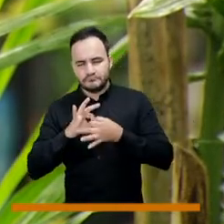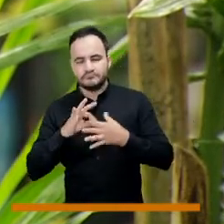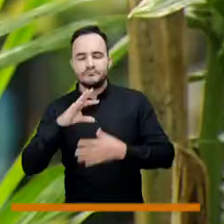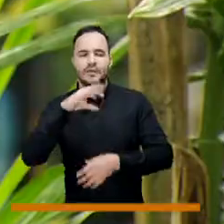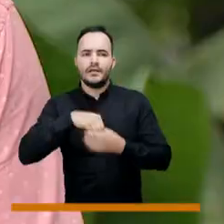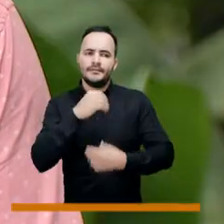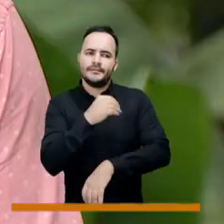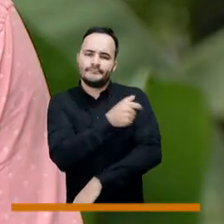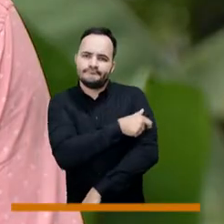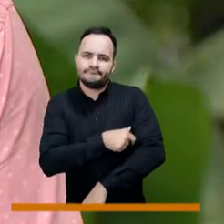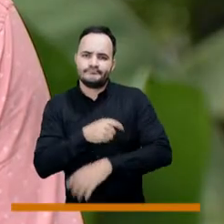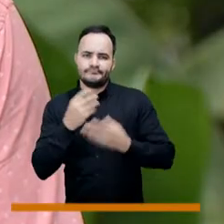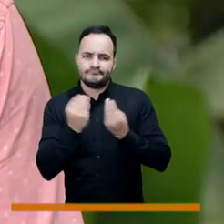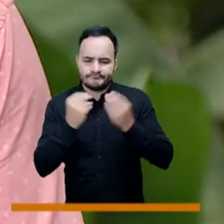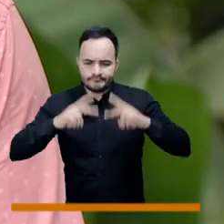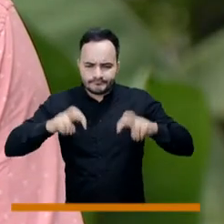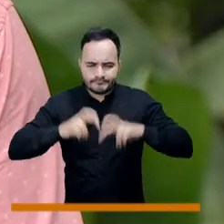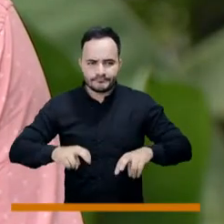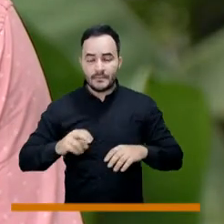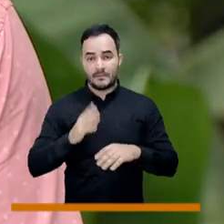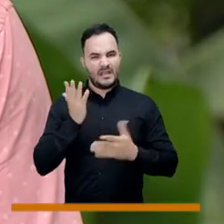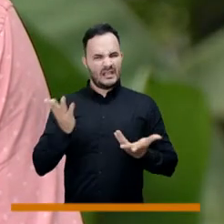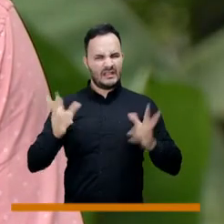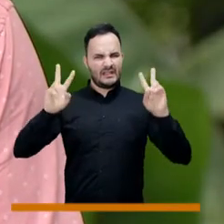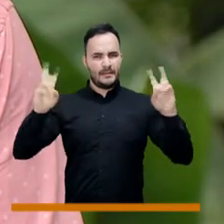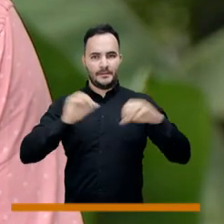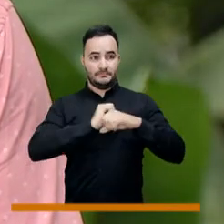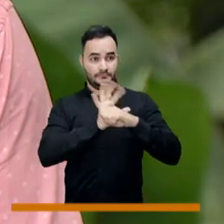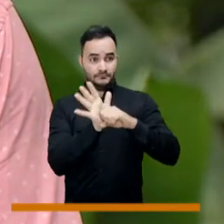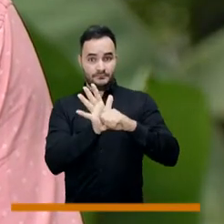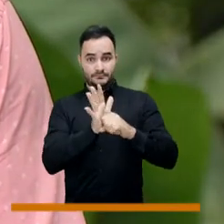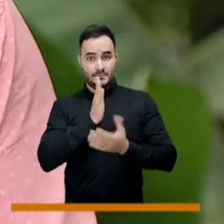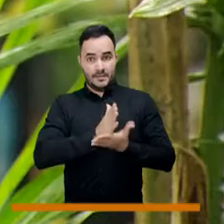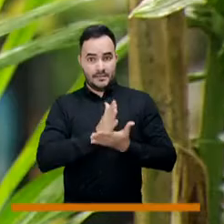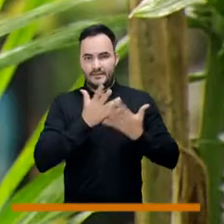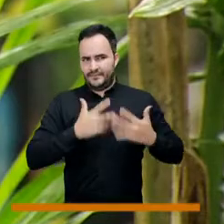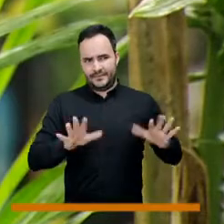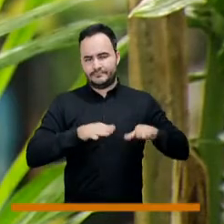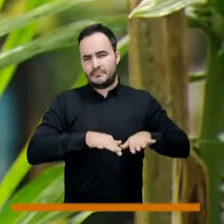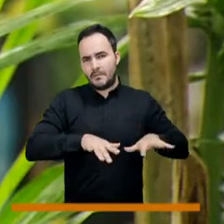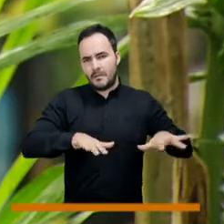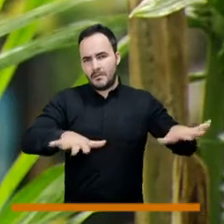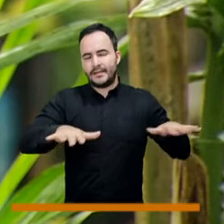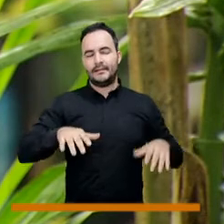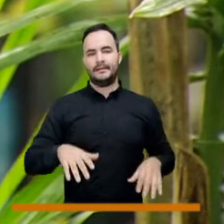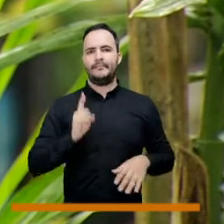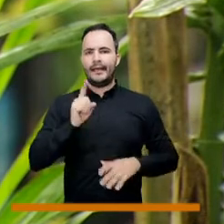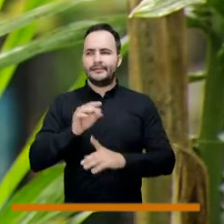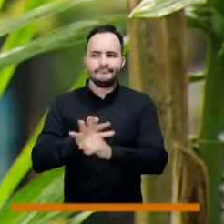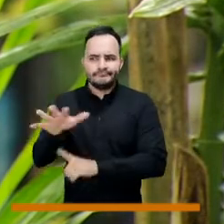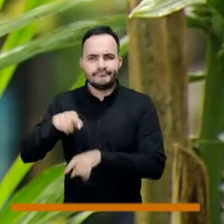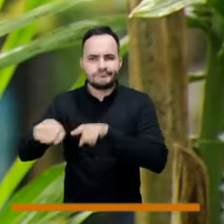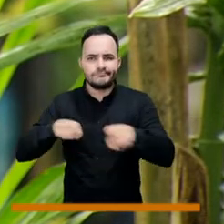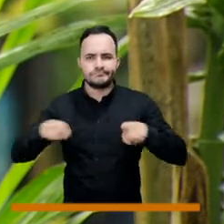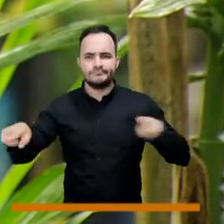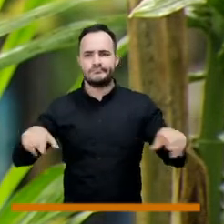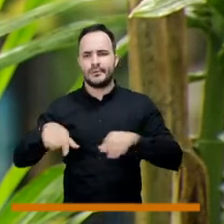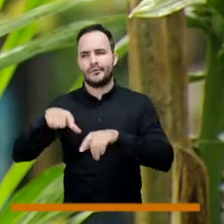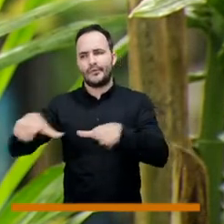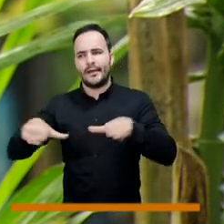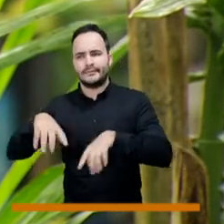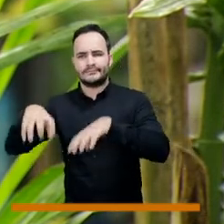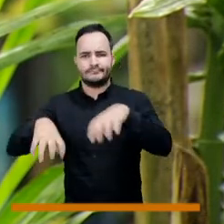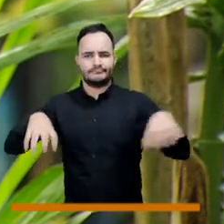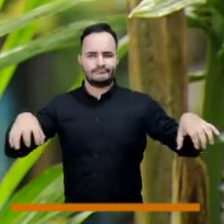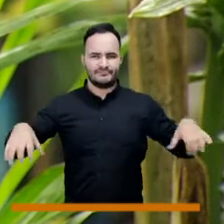la situación en la que quedaron después de la pandemia las instituciones artísticas, todas esas entidades que vienen trabajando alrededor del